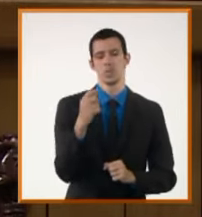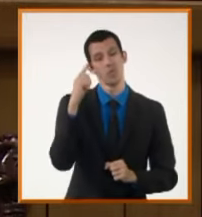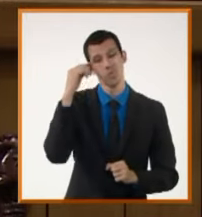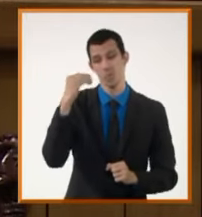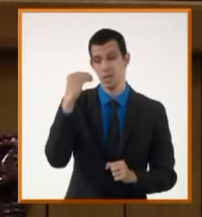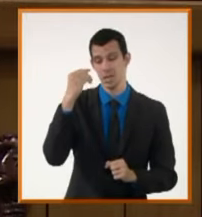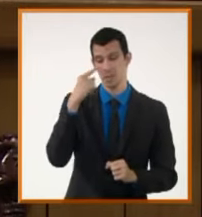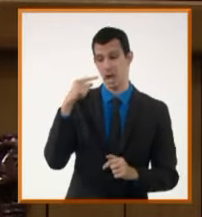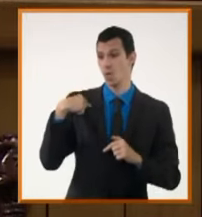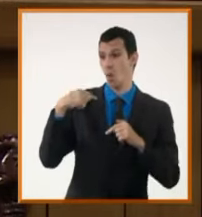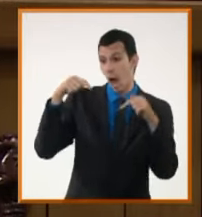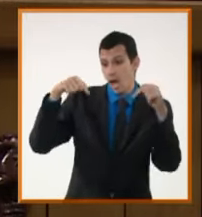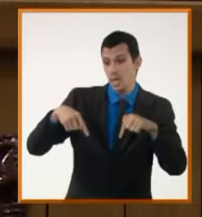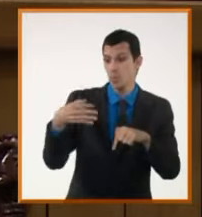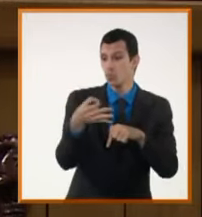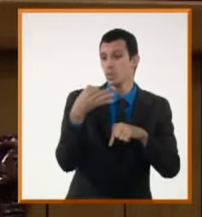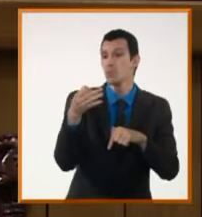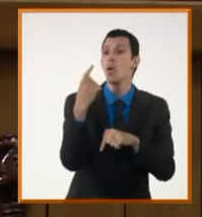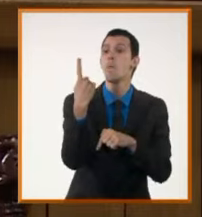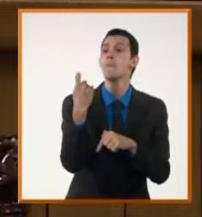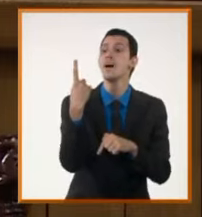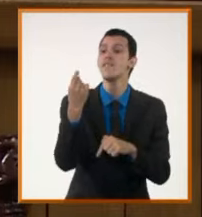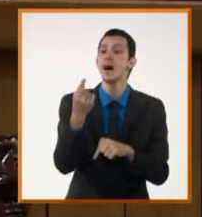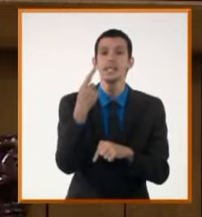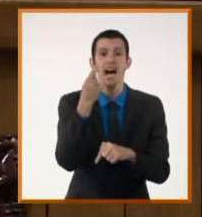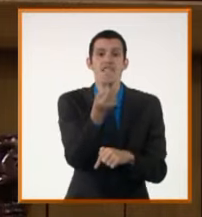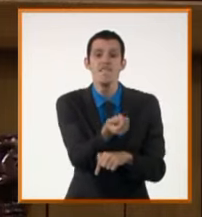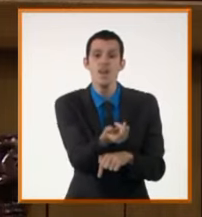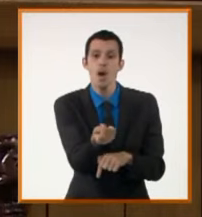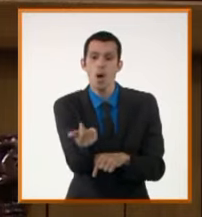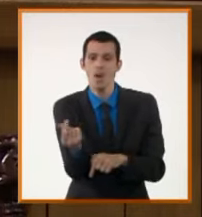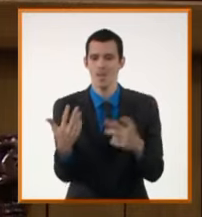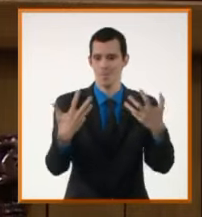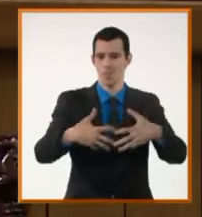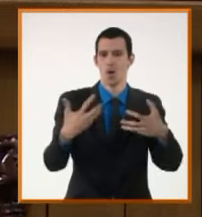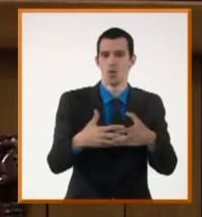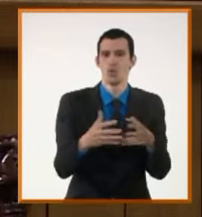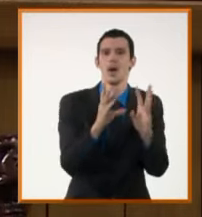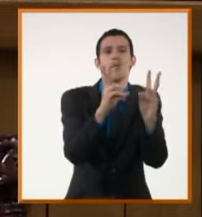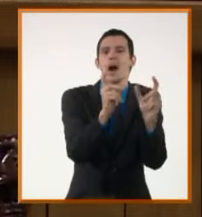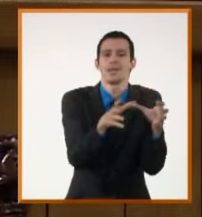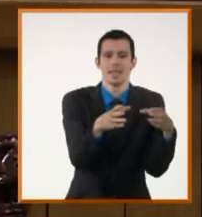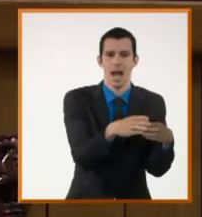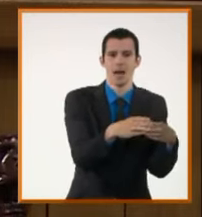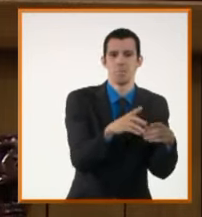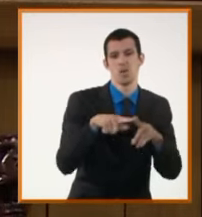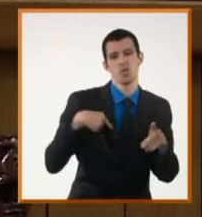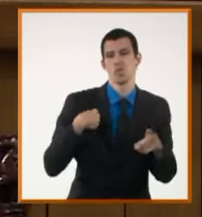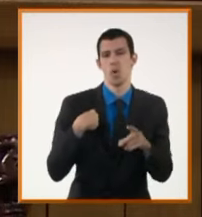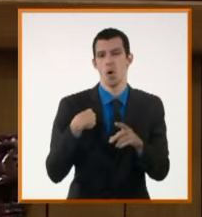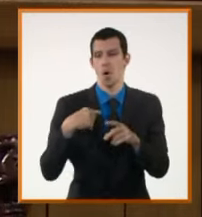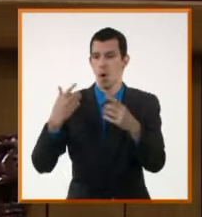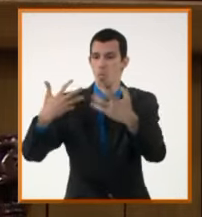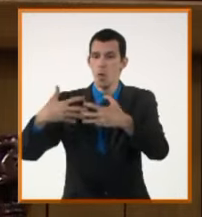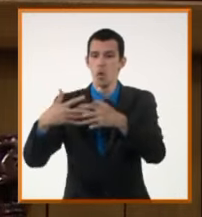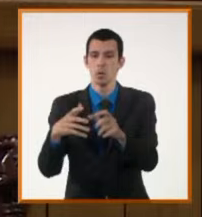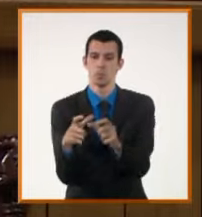leche, o todo el arroz, por solo citar algunos de estos productos que estamos importando.